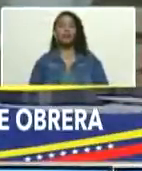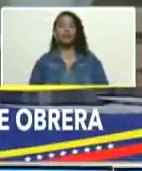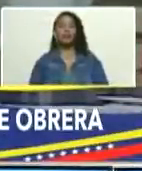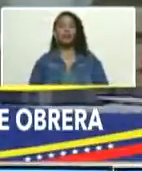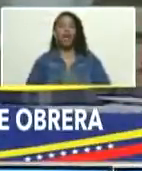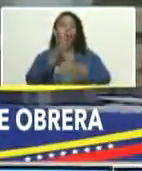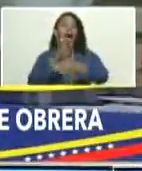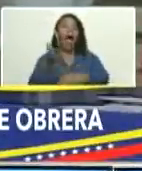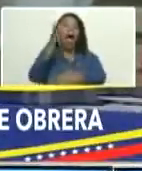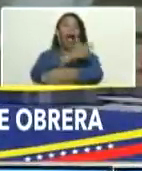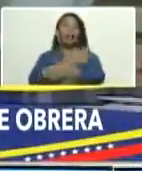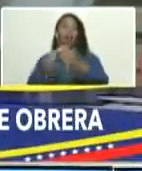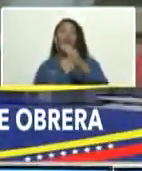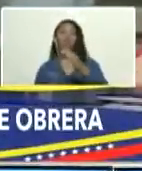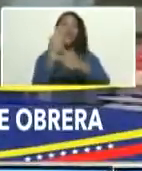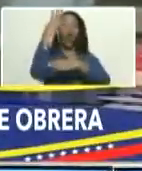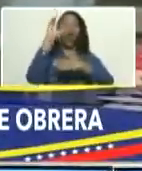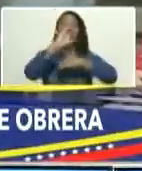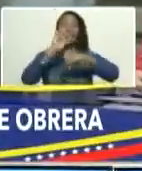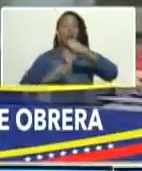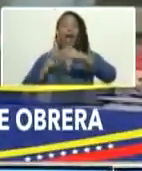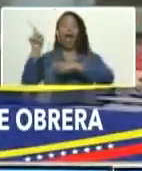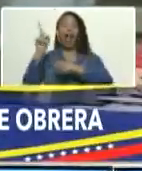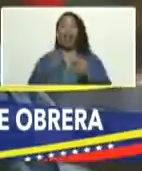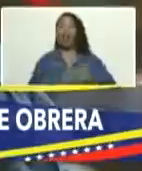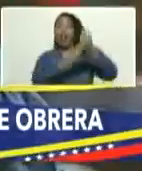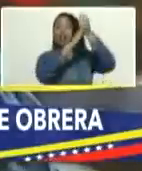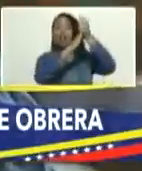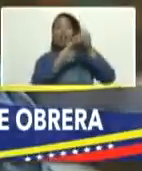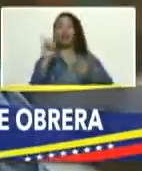Antes que se fundara CanTV, ya él era el líder de CanTV.